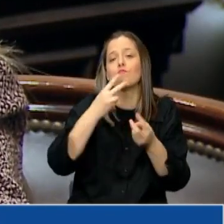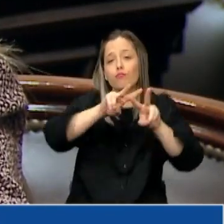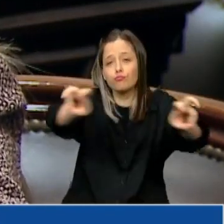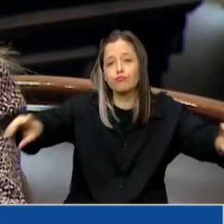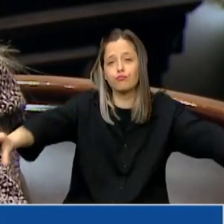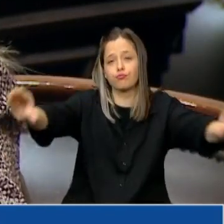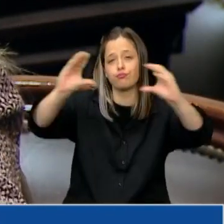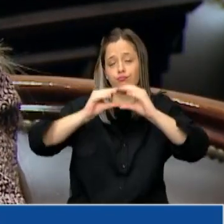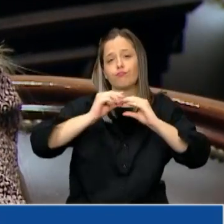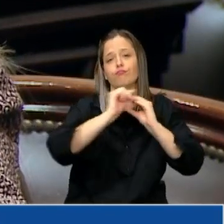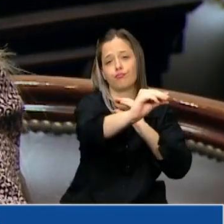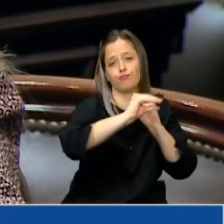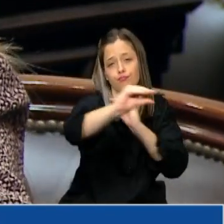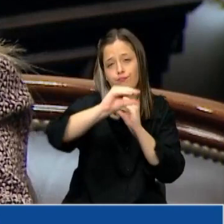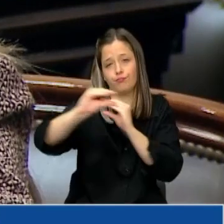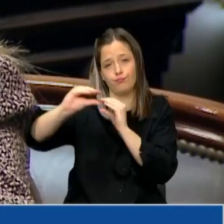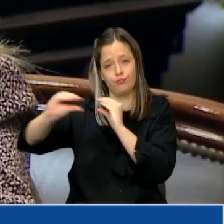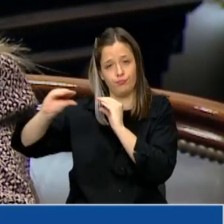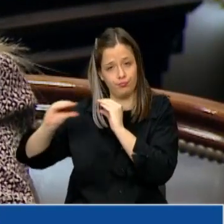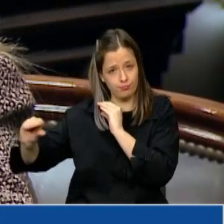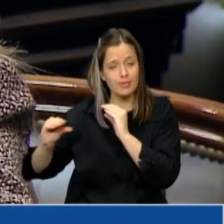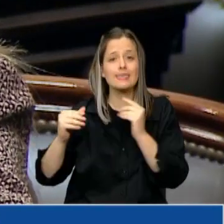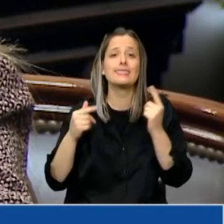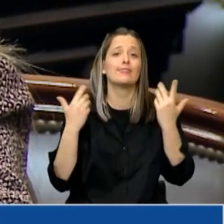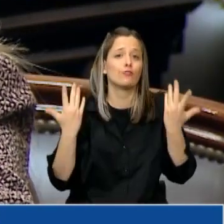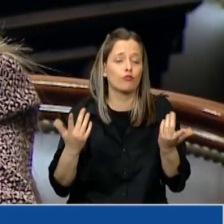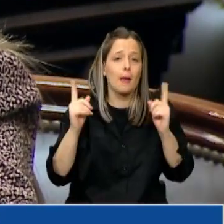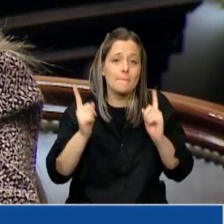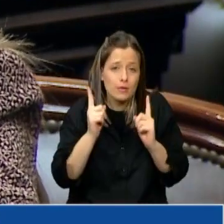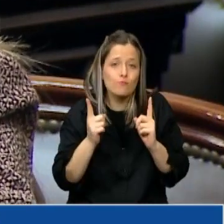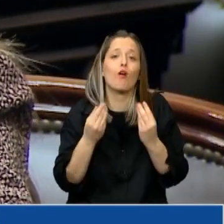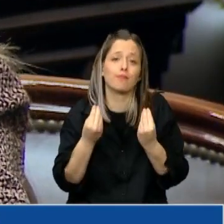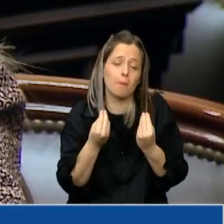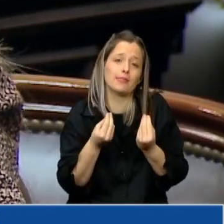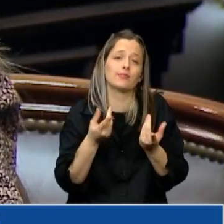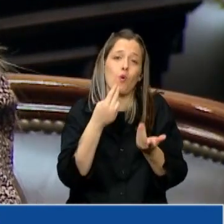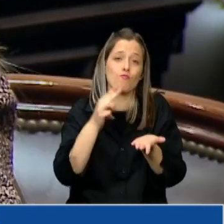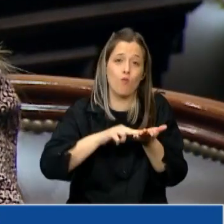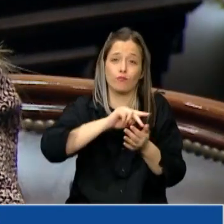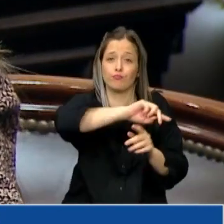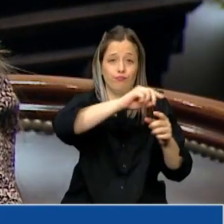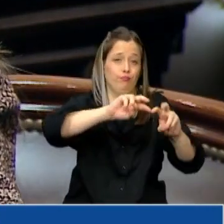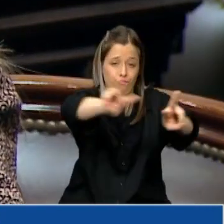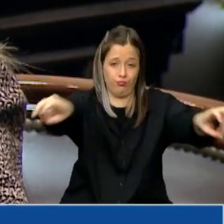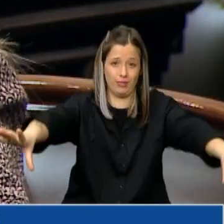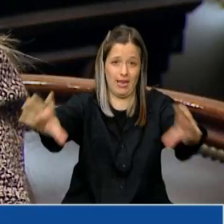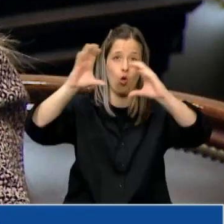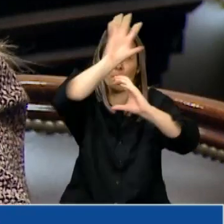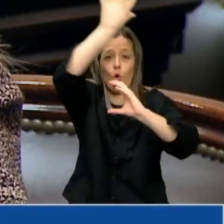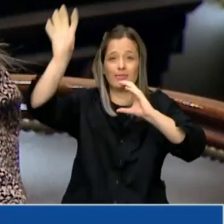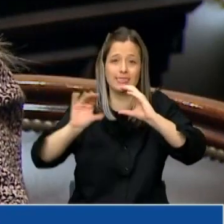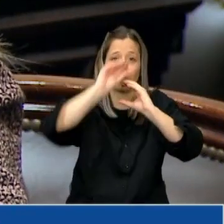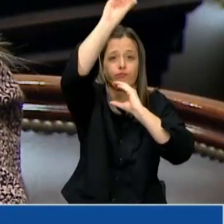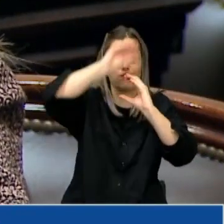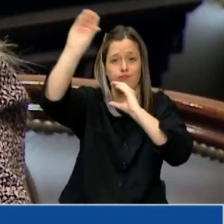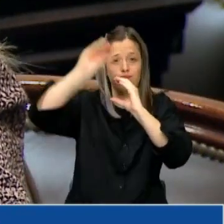coparticipable y que, por supuesto, incide respecto a la masa de coparticipación que le corresponden a las provincias.